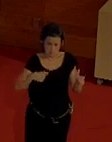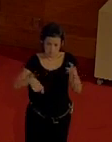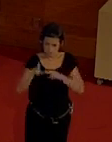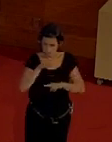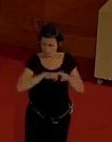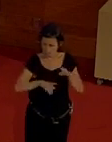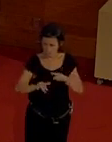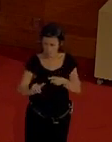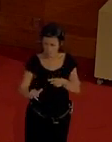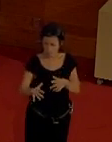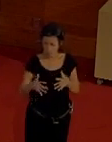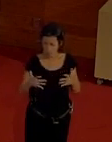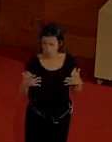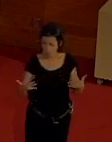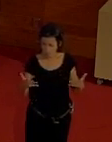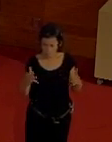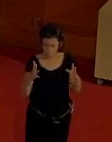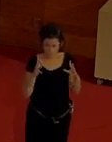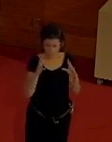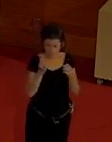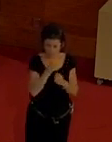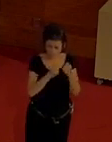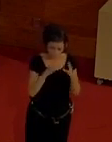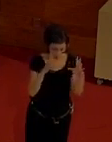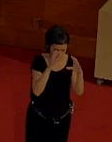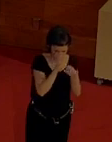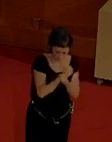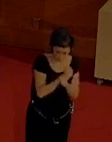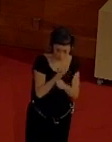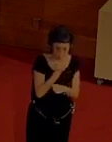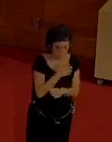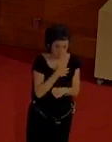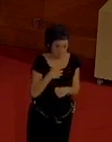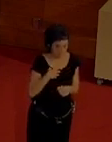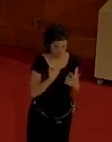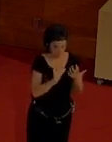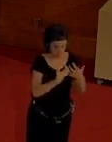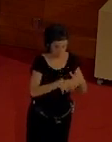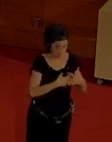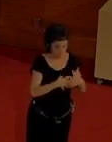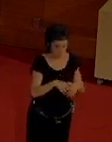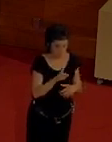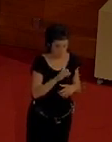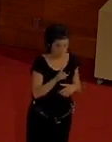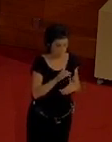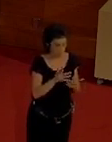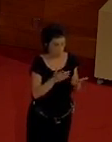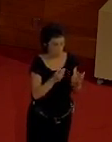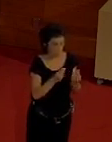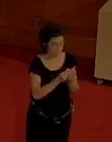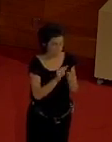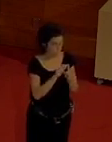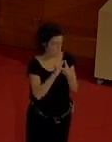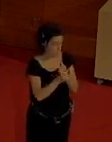de oscurantismo de su propia economía eh la banca no funciona con con criterios eh